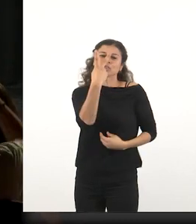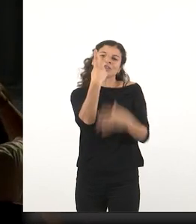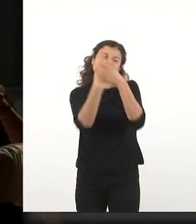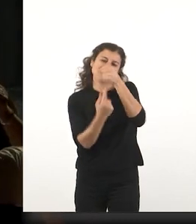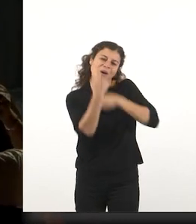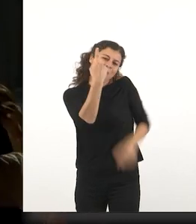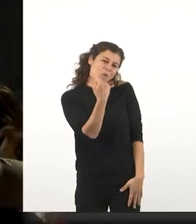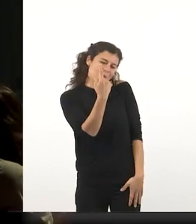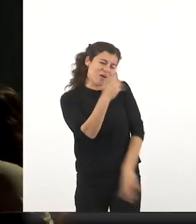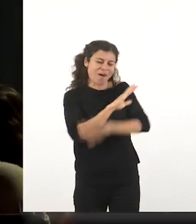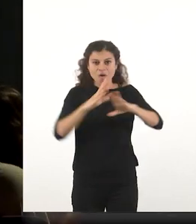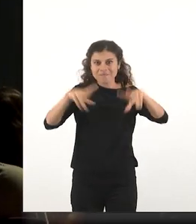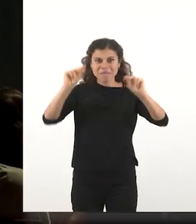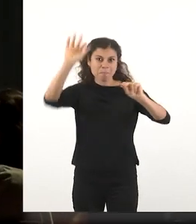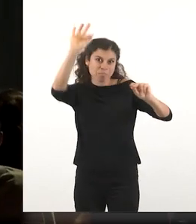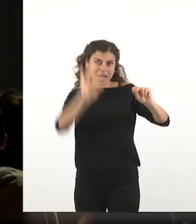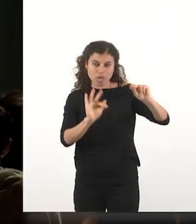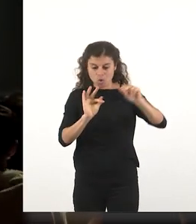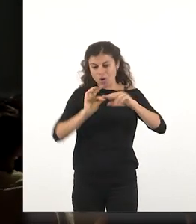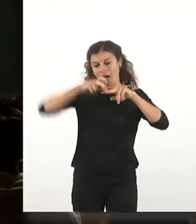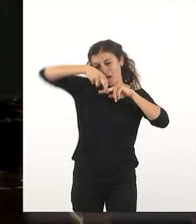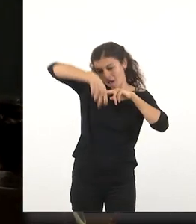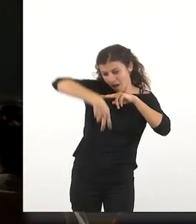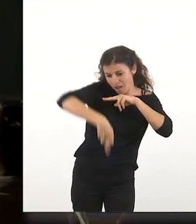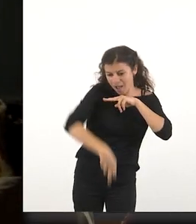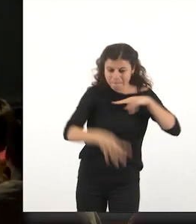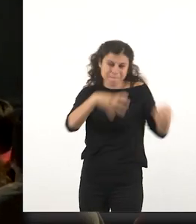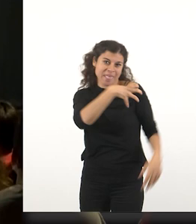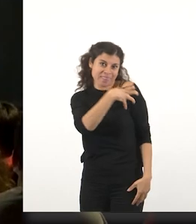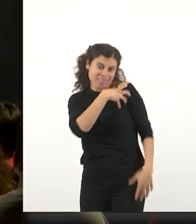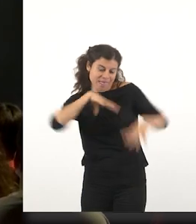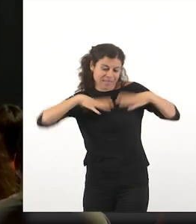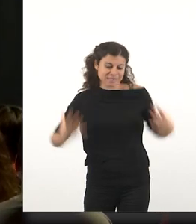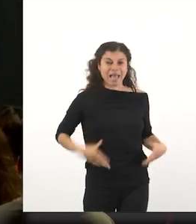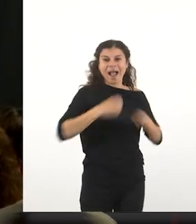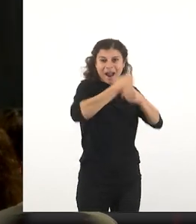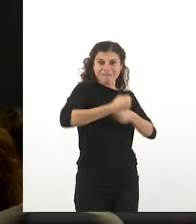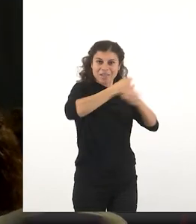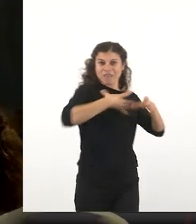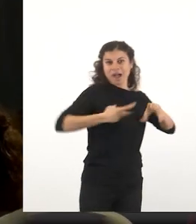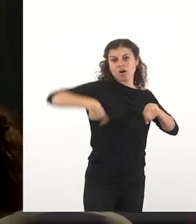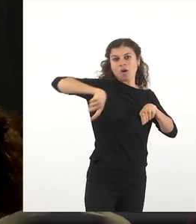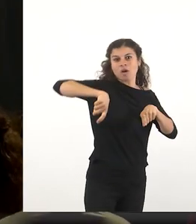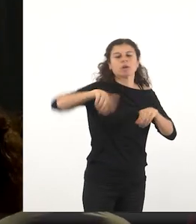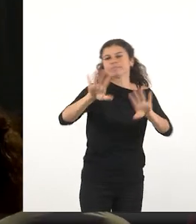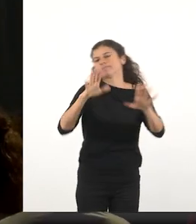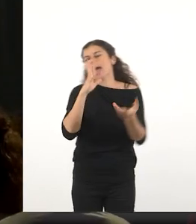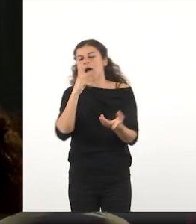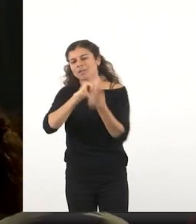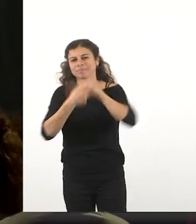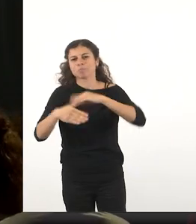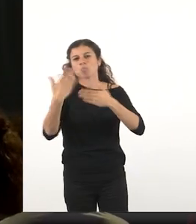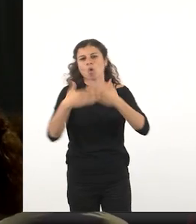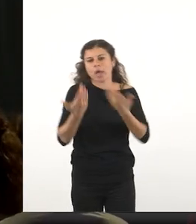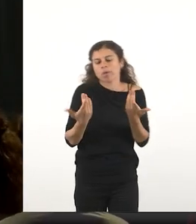película. La princesa baja la escalera, se sube en el caballo blanco del príncipe. Ahora se sube en la moto, ¿eh? Bueno, en el helicóptero, en el barco, que tiene